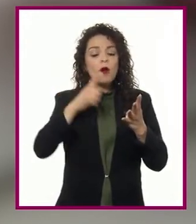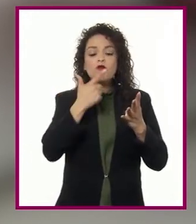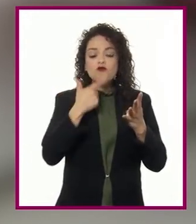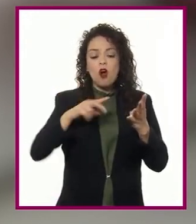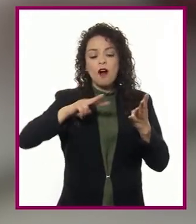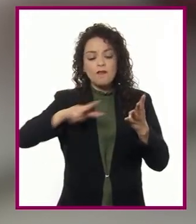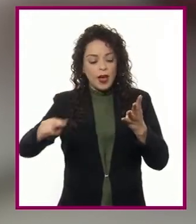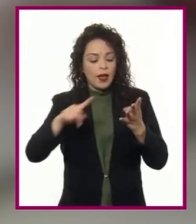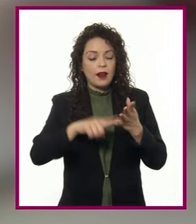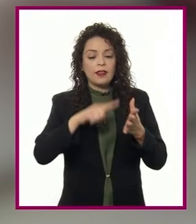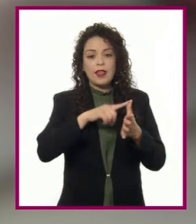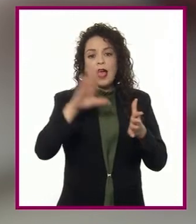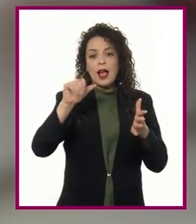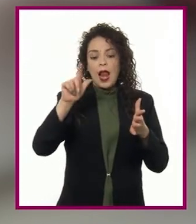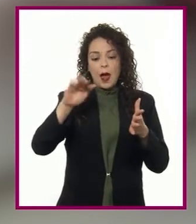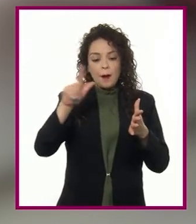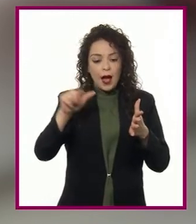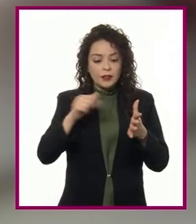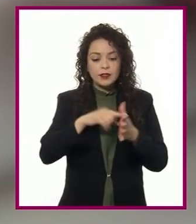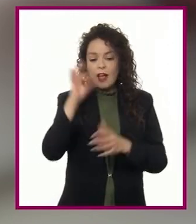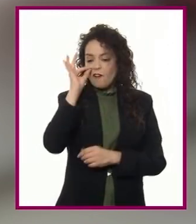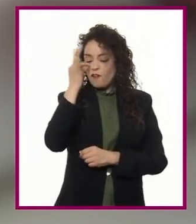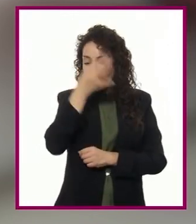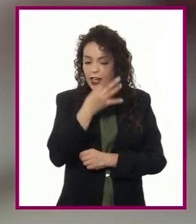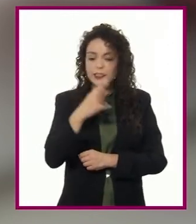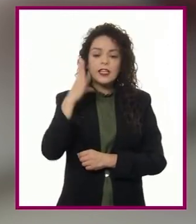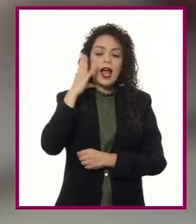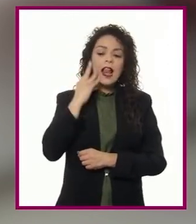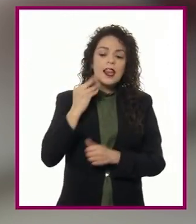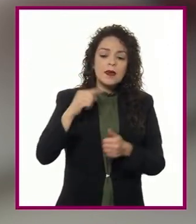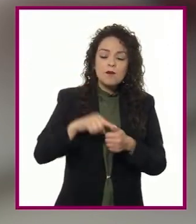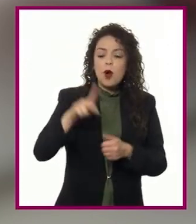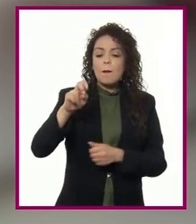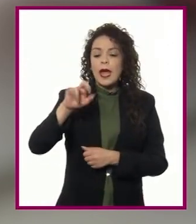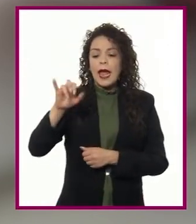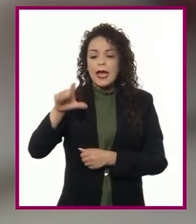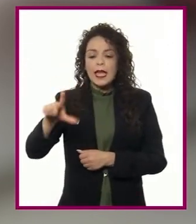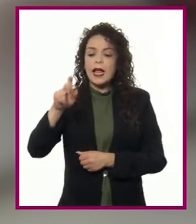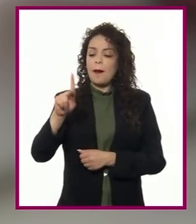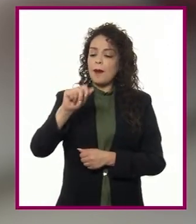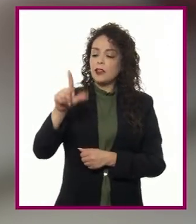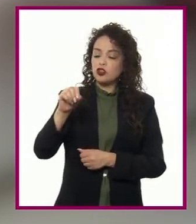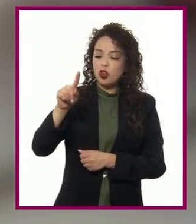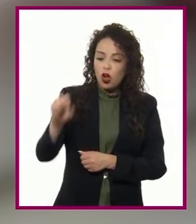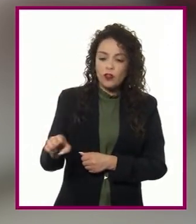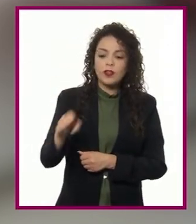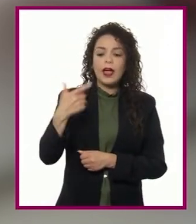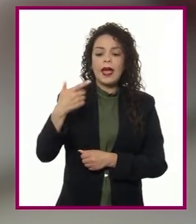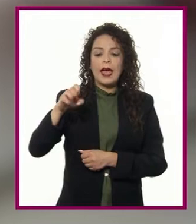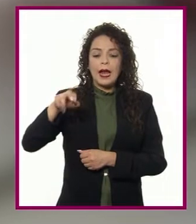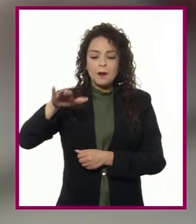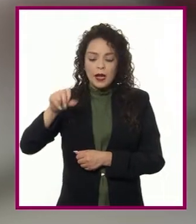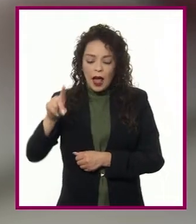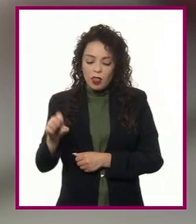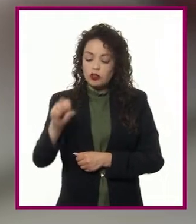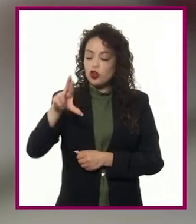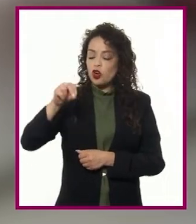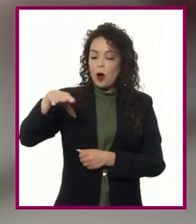fresas, limones, perejil, epazote, germinados, romero, cebollas,